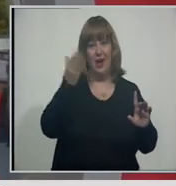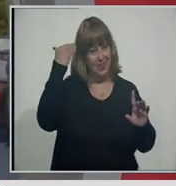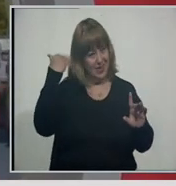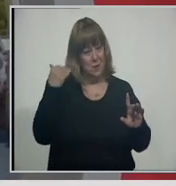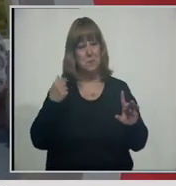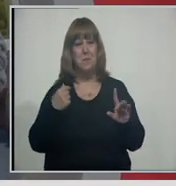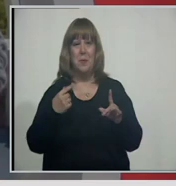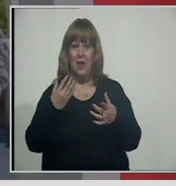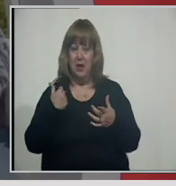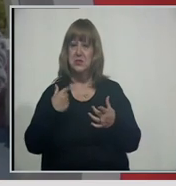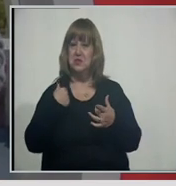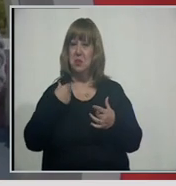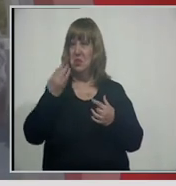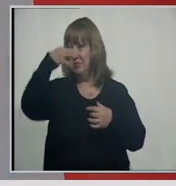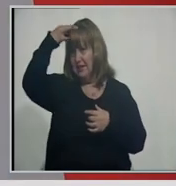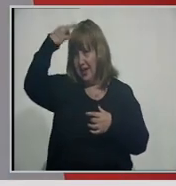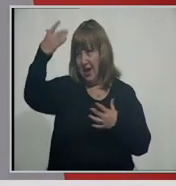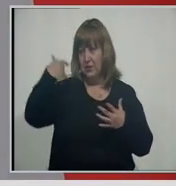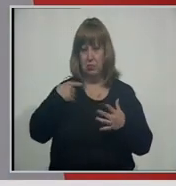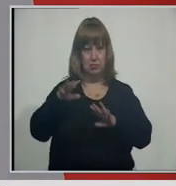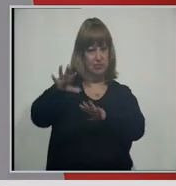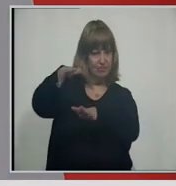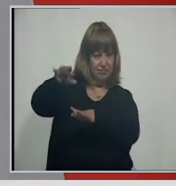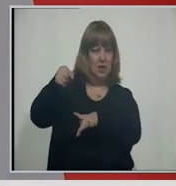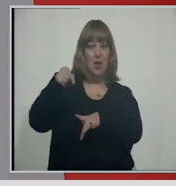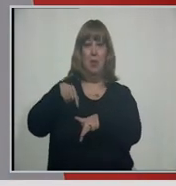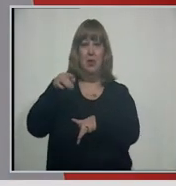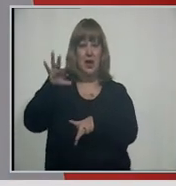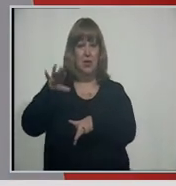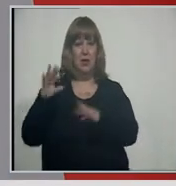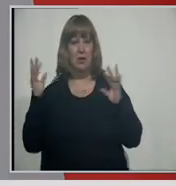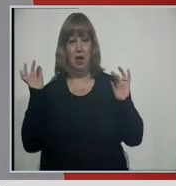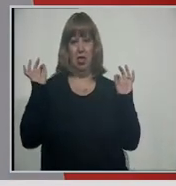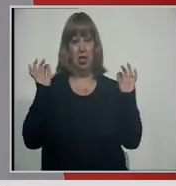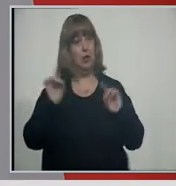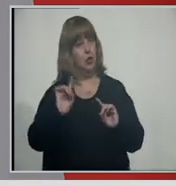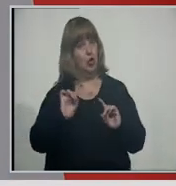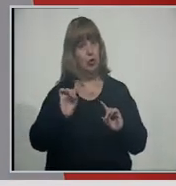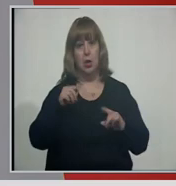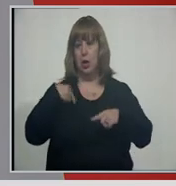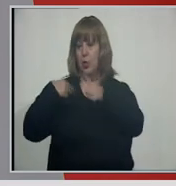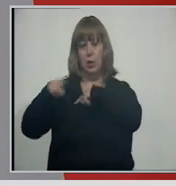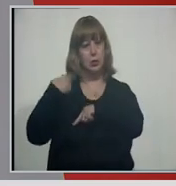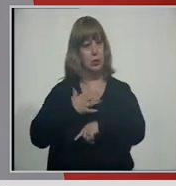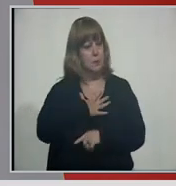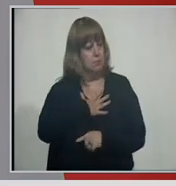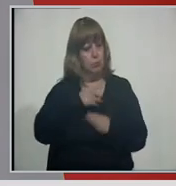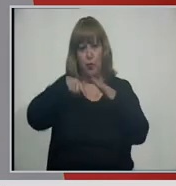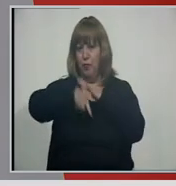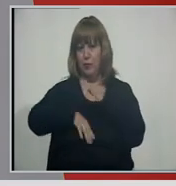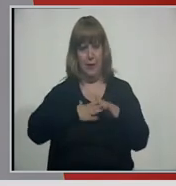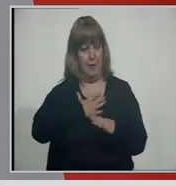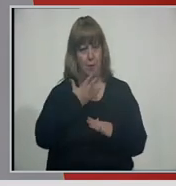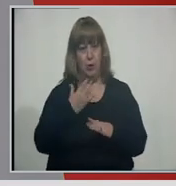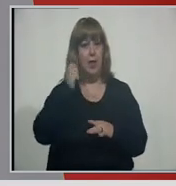servicio en versiones de teatro muy mal hechas porque no es una la obra es una historia profunda de amor entre dos personas ya muy